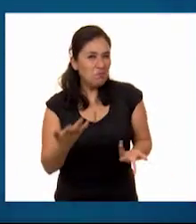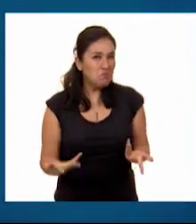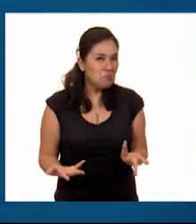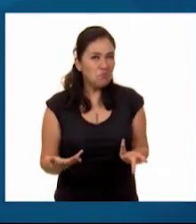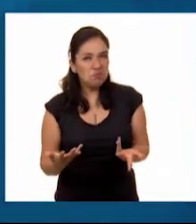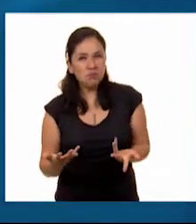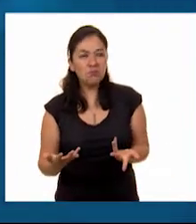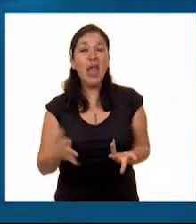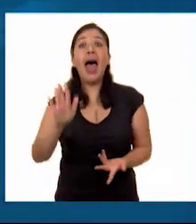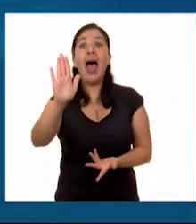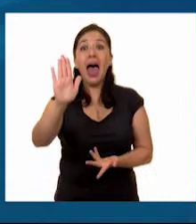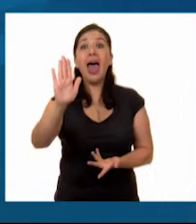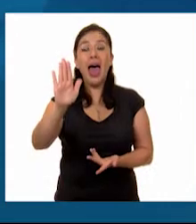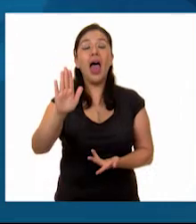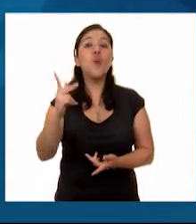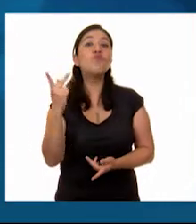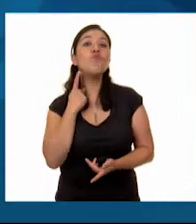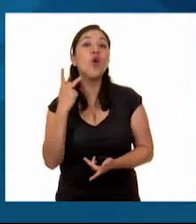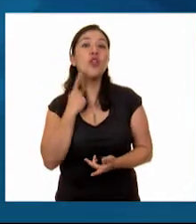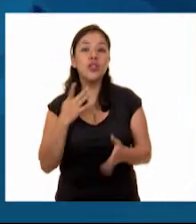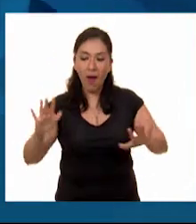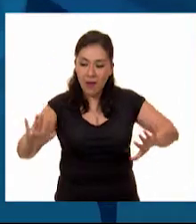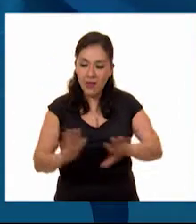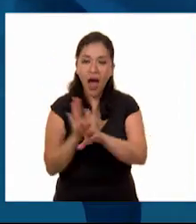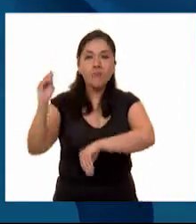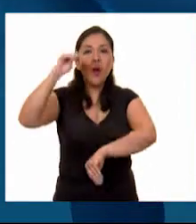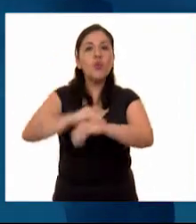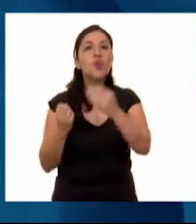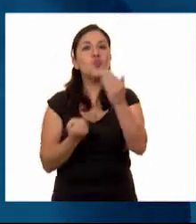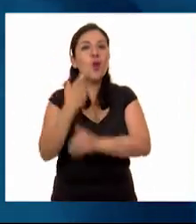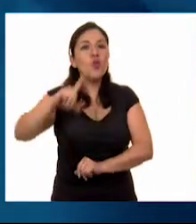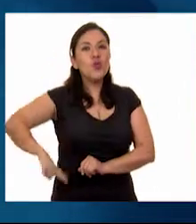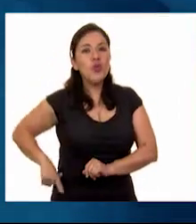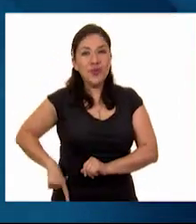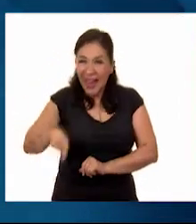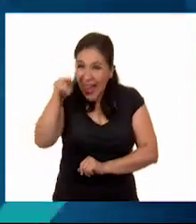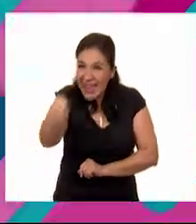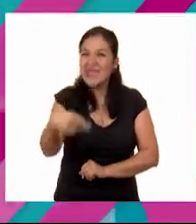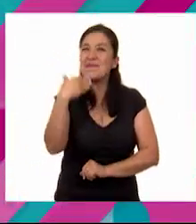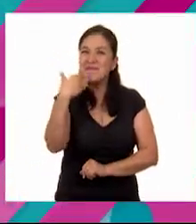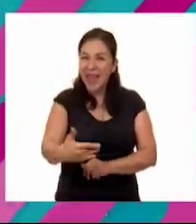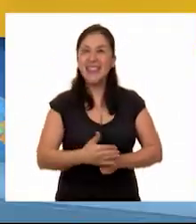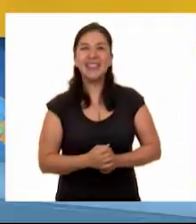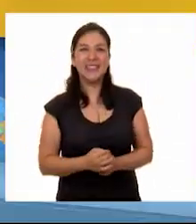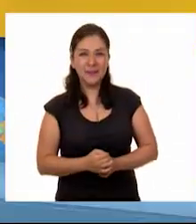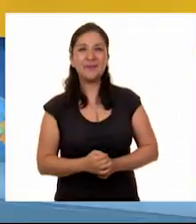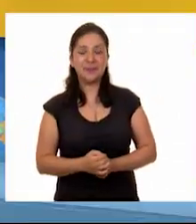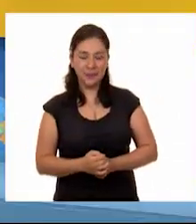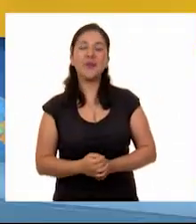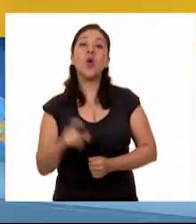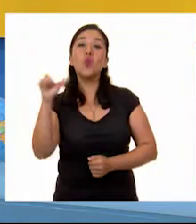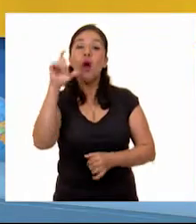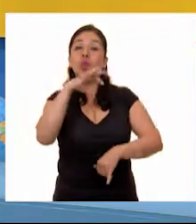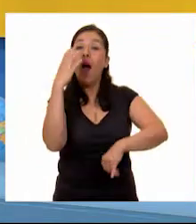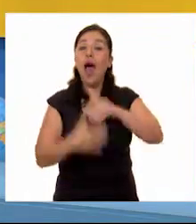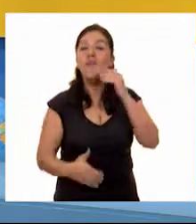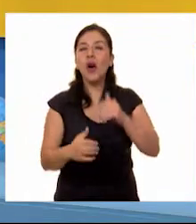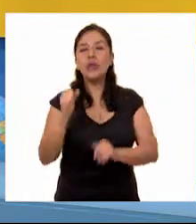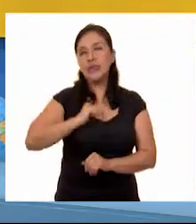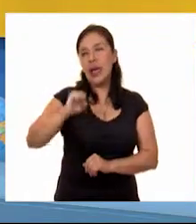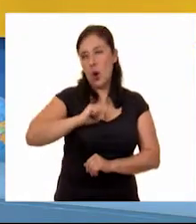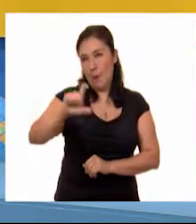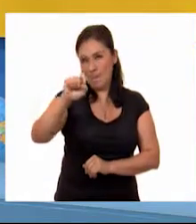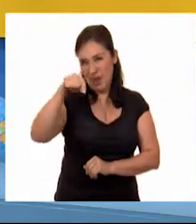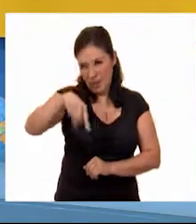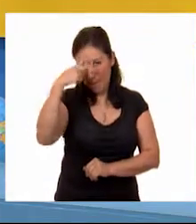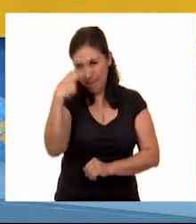Ya sé, la alternancia en el poder. ¡Ey! Muy bien, Jenny, excelente. Sí. Hacia finales del siglo XX mexicano